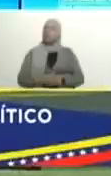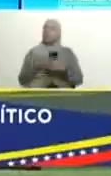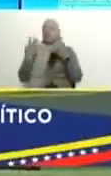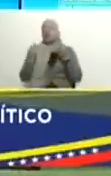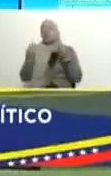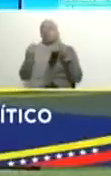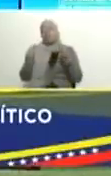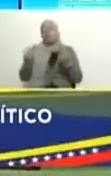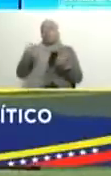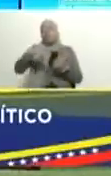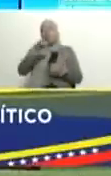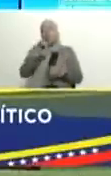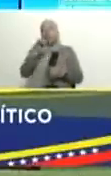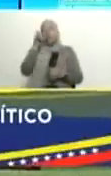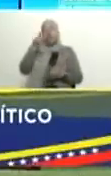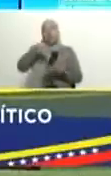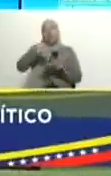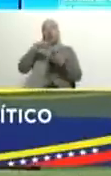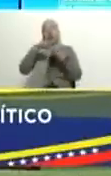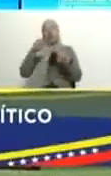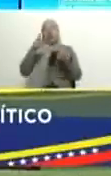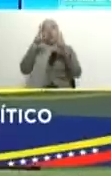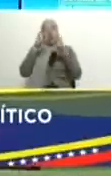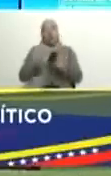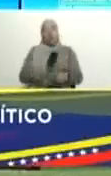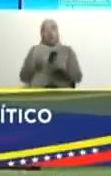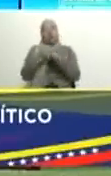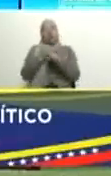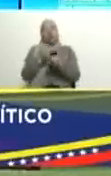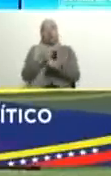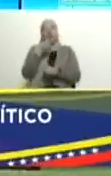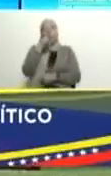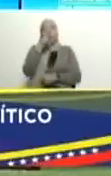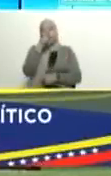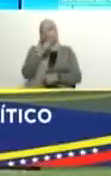que aquí estamos, de pie, enteros y victoriosos.